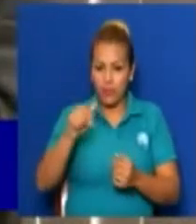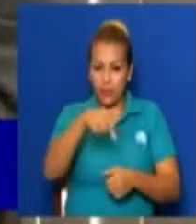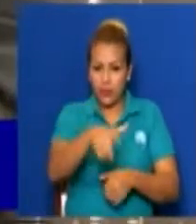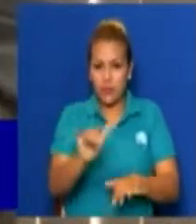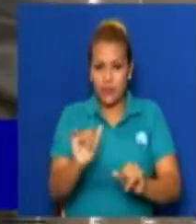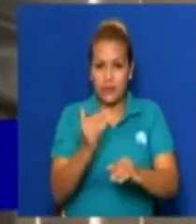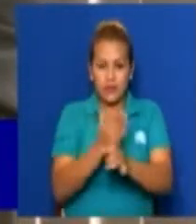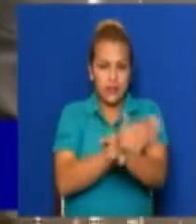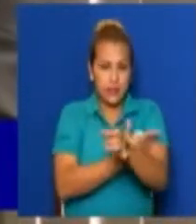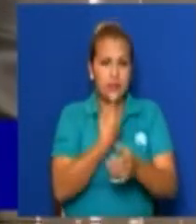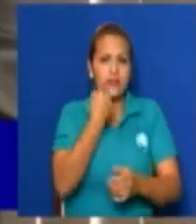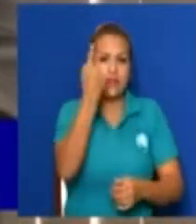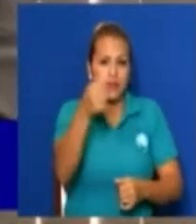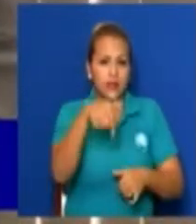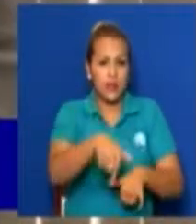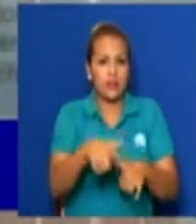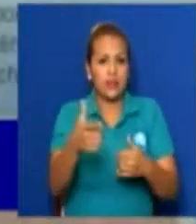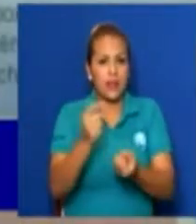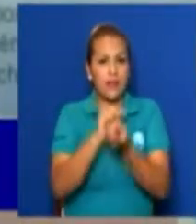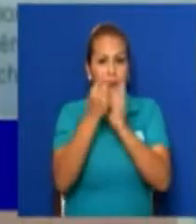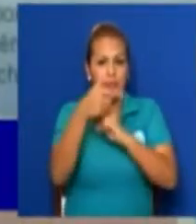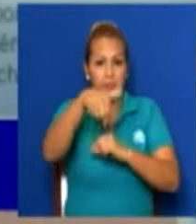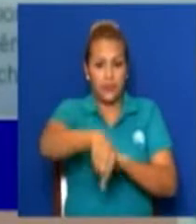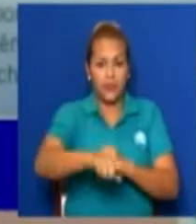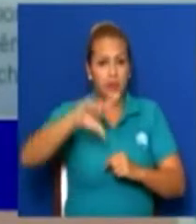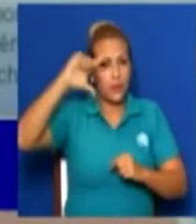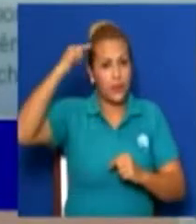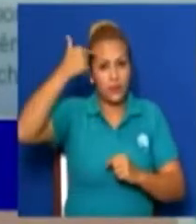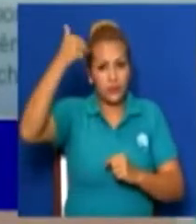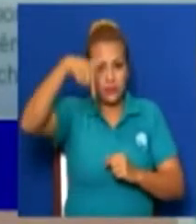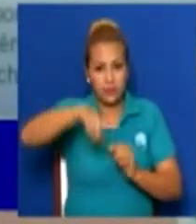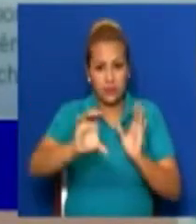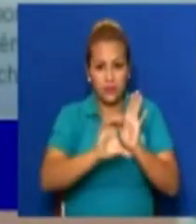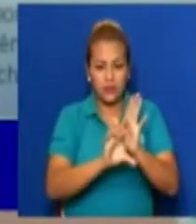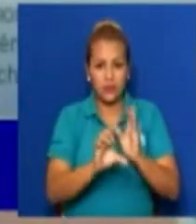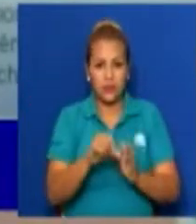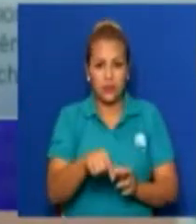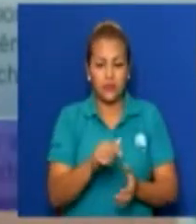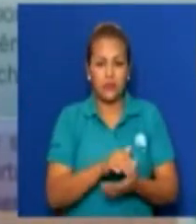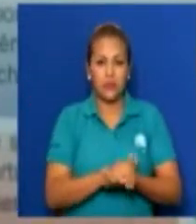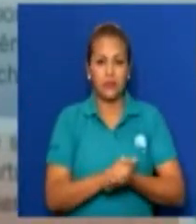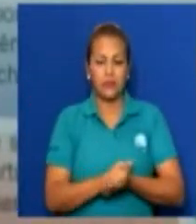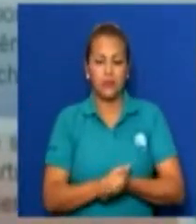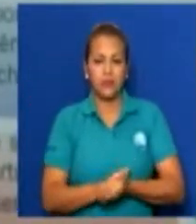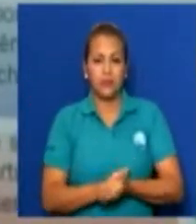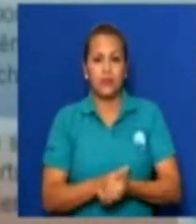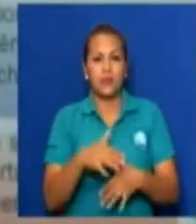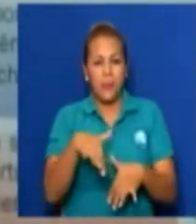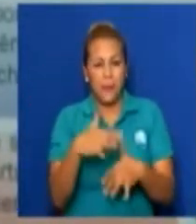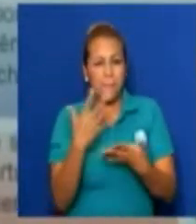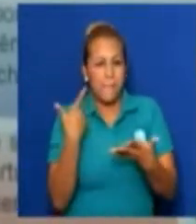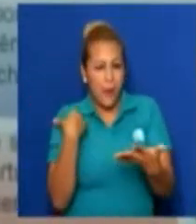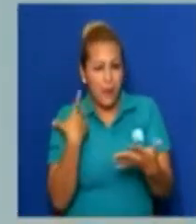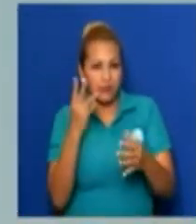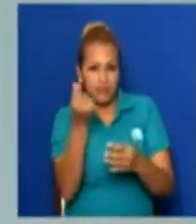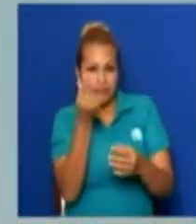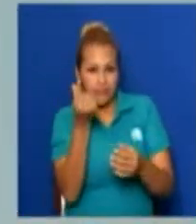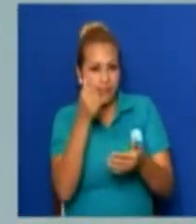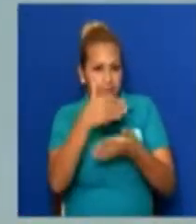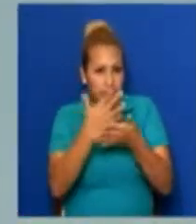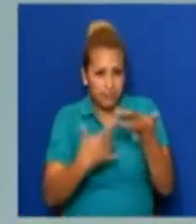ha traducido a la legislación nacional. Sigamos. Vamos a ir rápido con esas láminas.